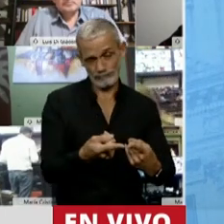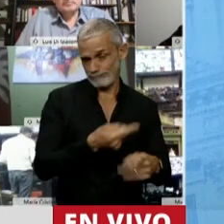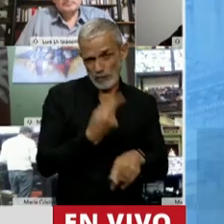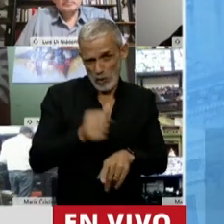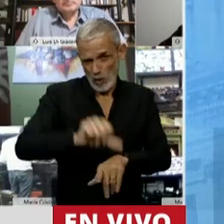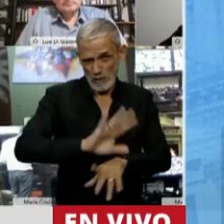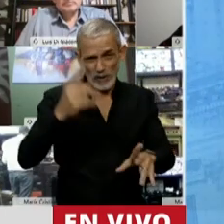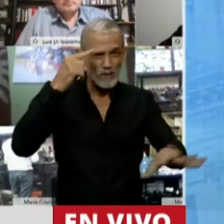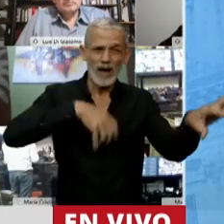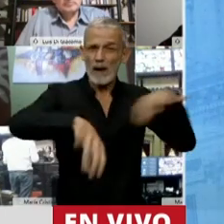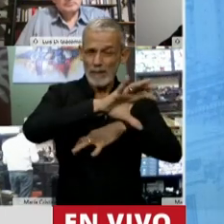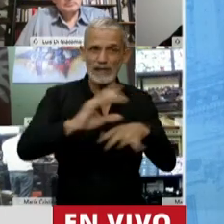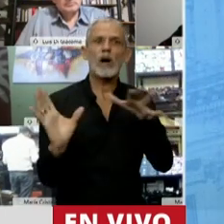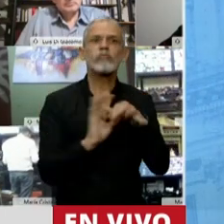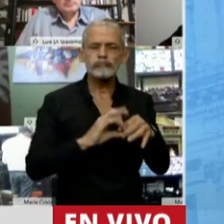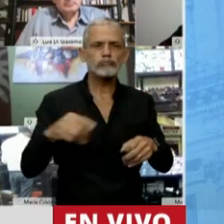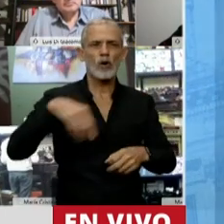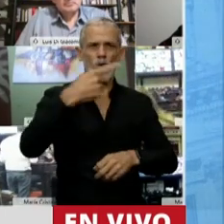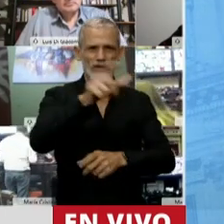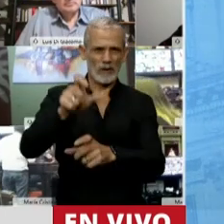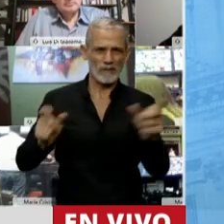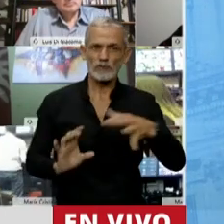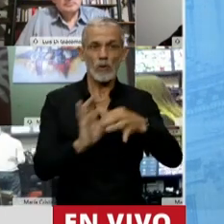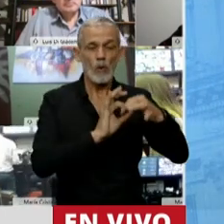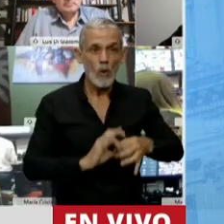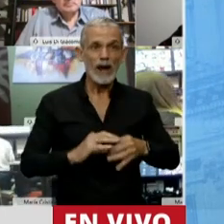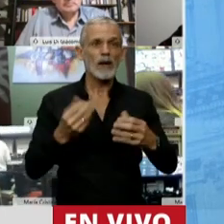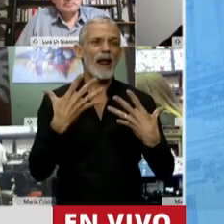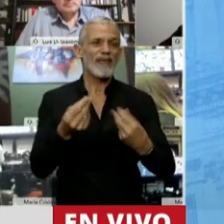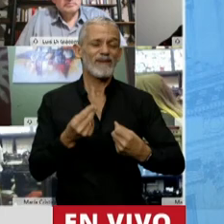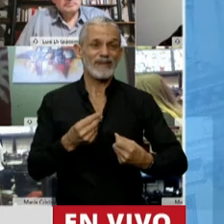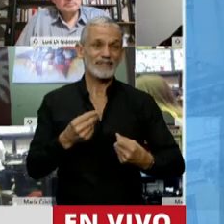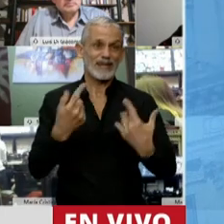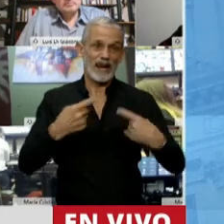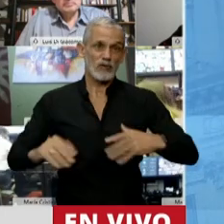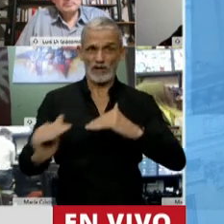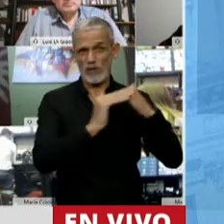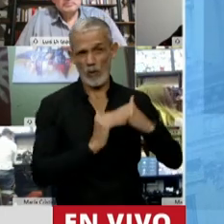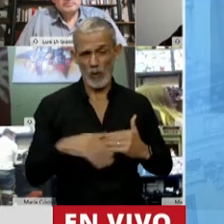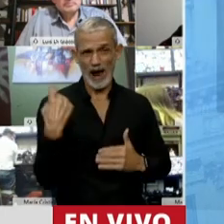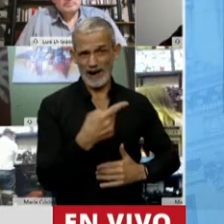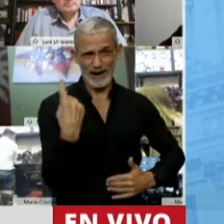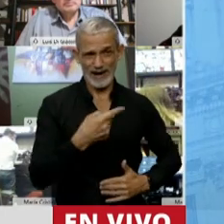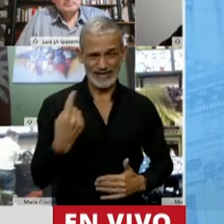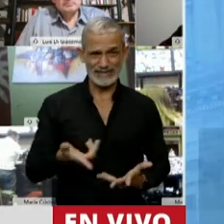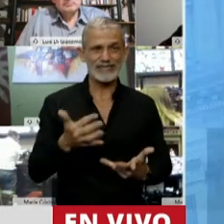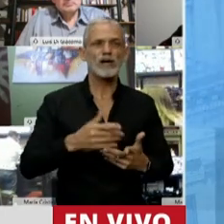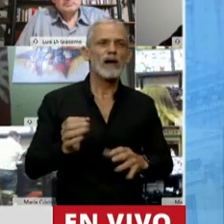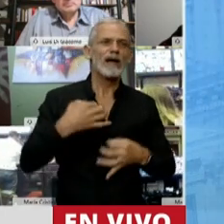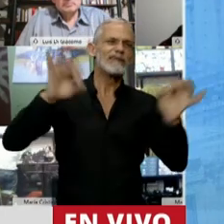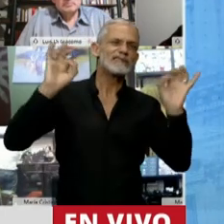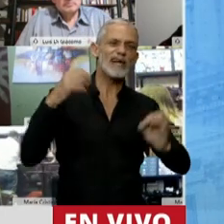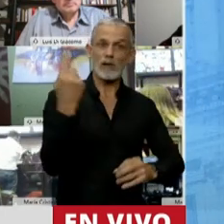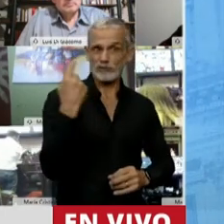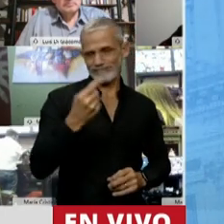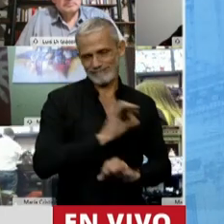La empatía que nos une a los demás, la que nos pone en pie de igualdad ante la defensa de lo común, la que nos convence de que nadie se salva solo